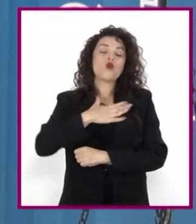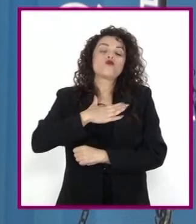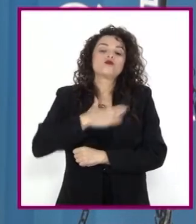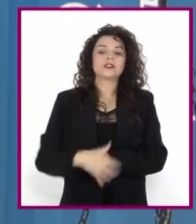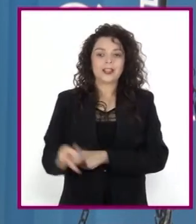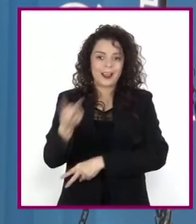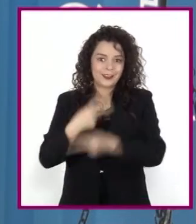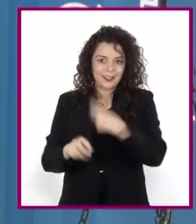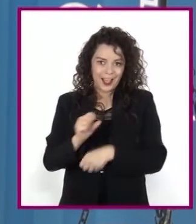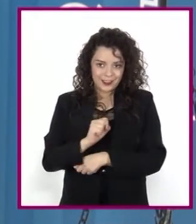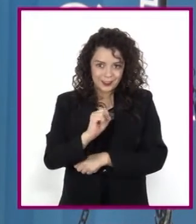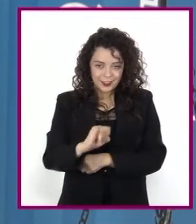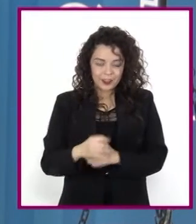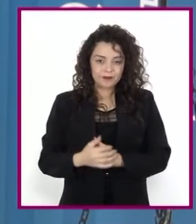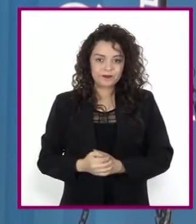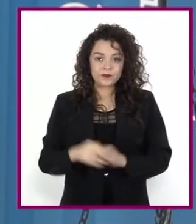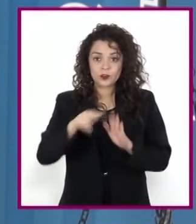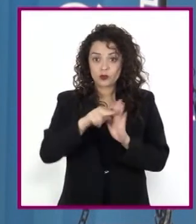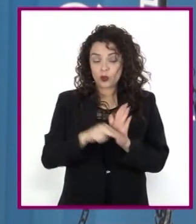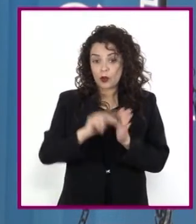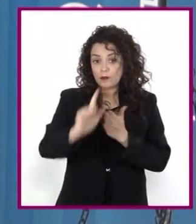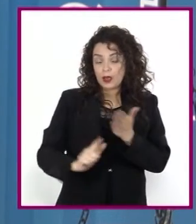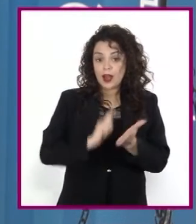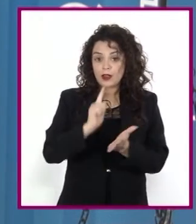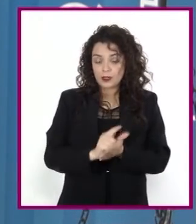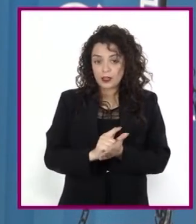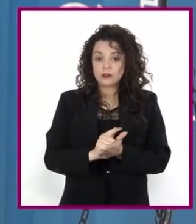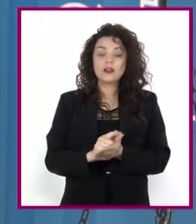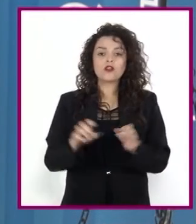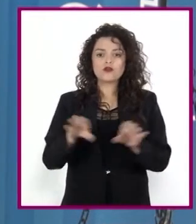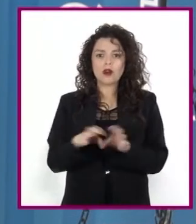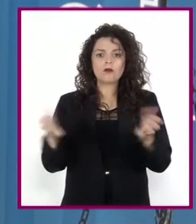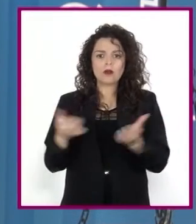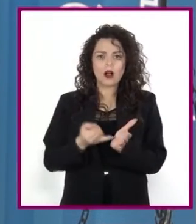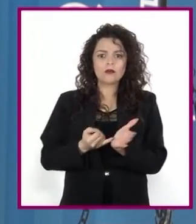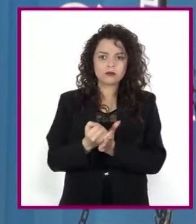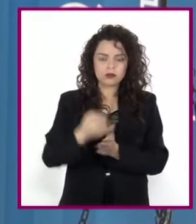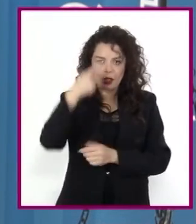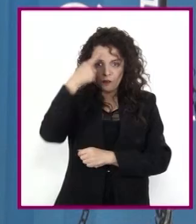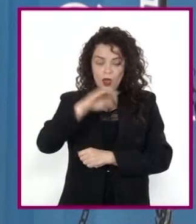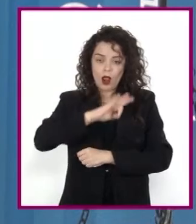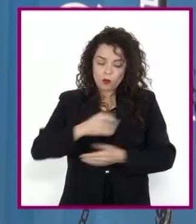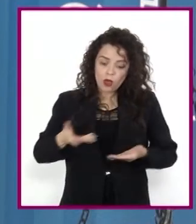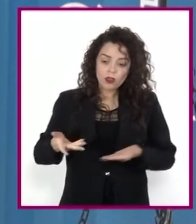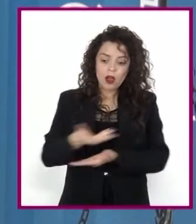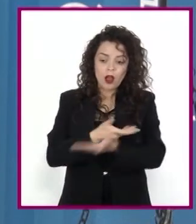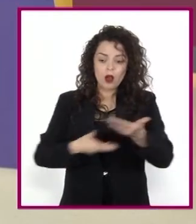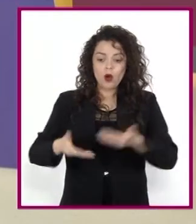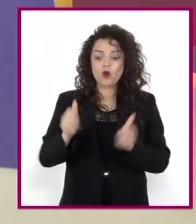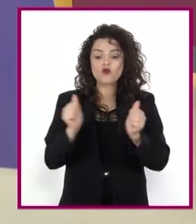justicia. Las normas y leyes se aplican para el logro de una convivencia justa.